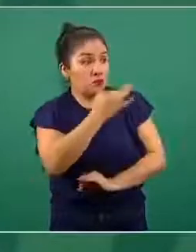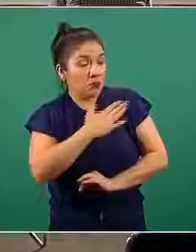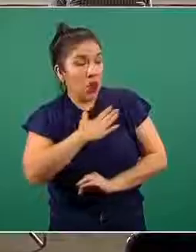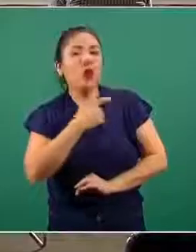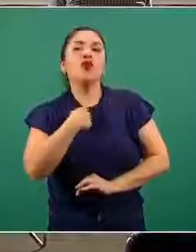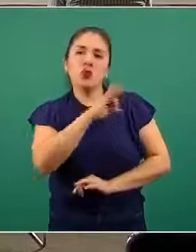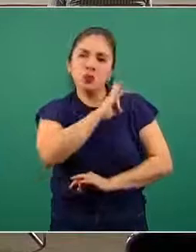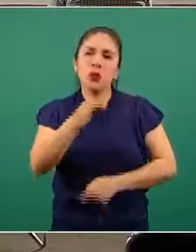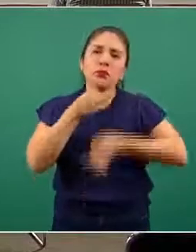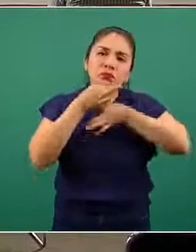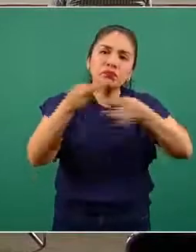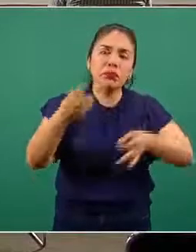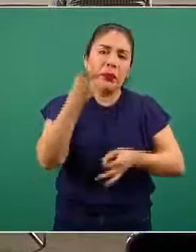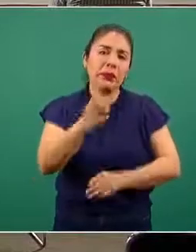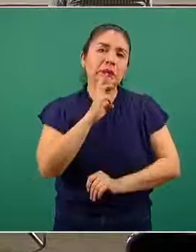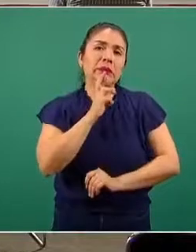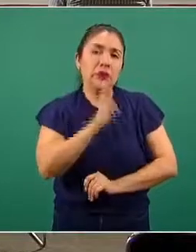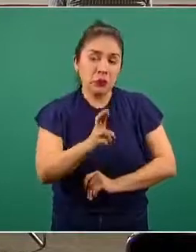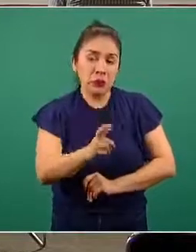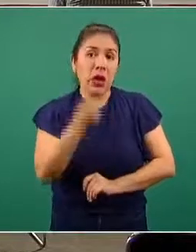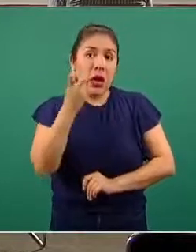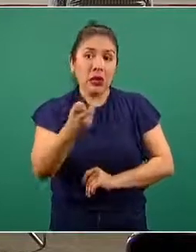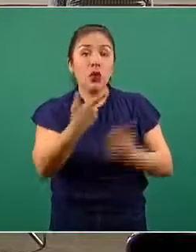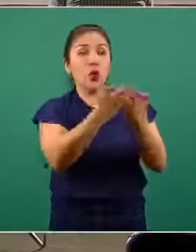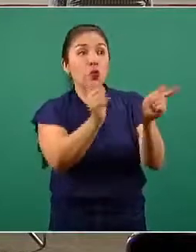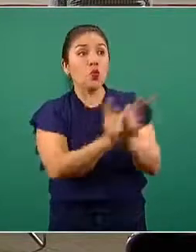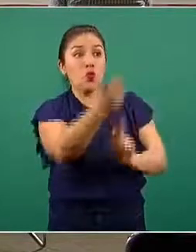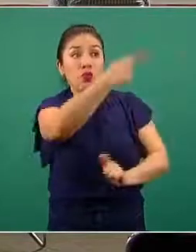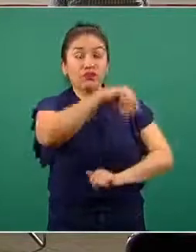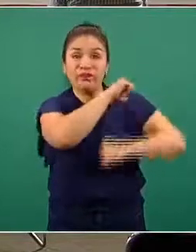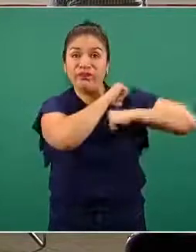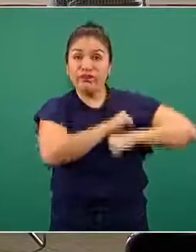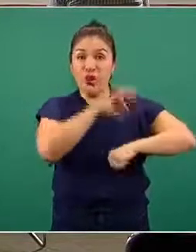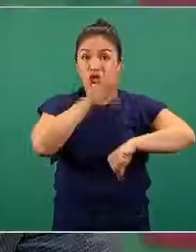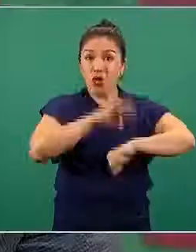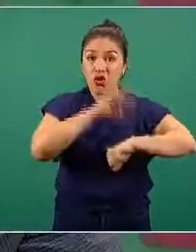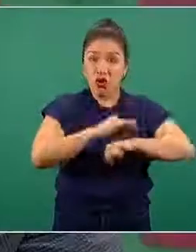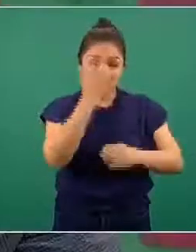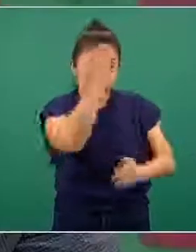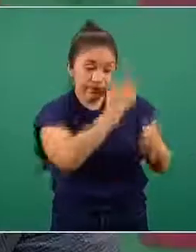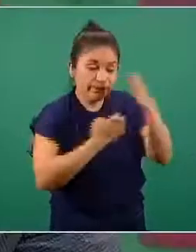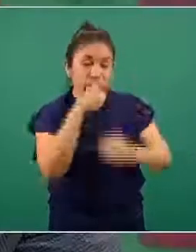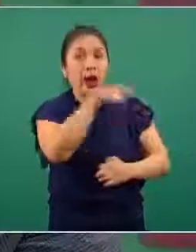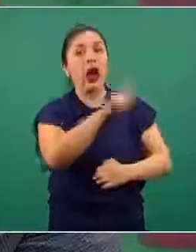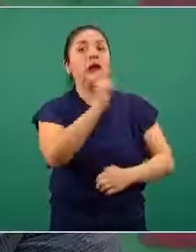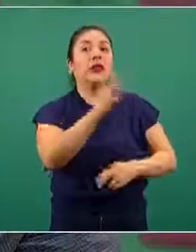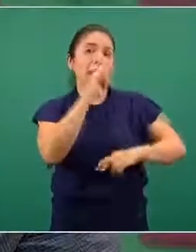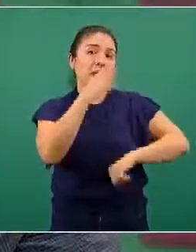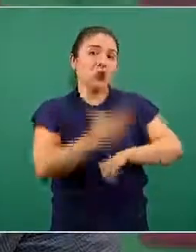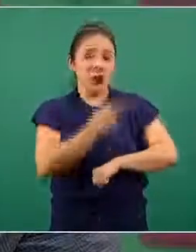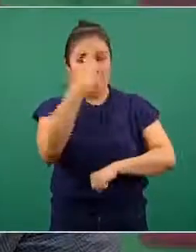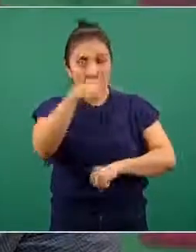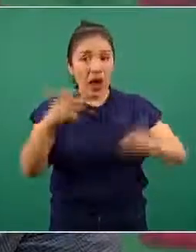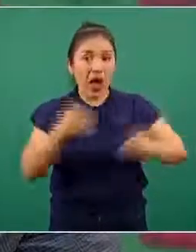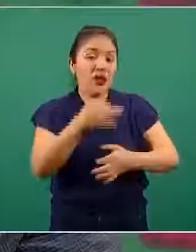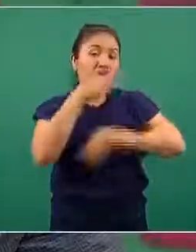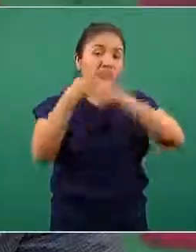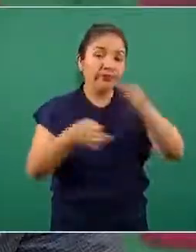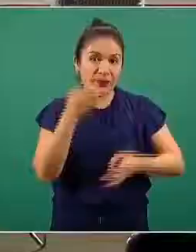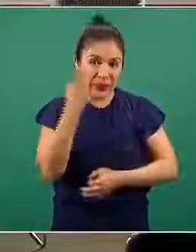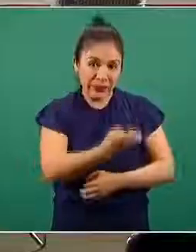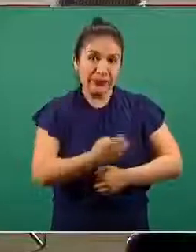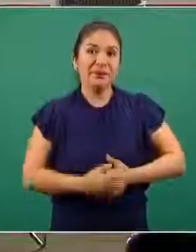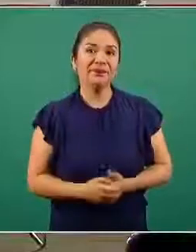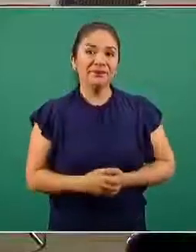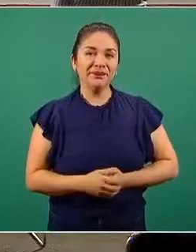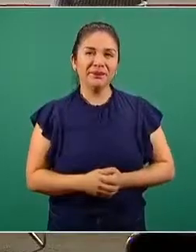otorgarles a ustedes esa parte de la respuesta y será su grupo de médicos que está a cargo de él quienes son los responsables de dar estos diagnósticos.